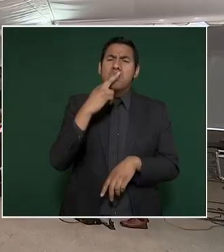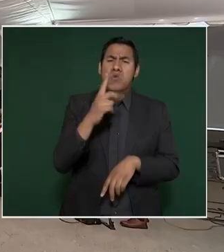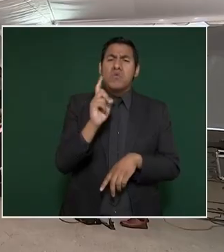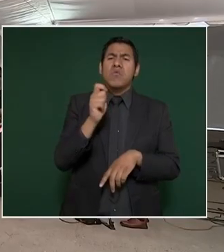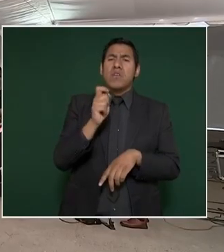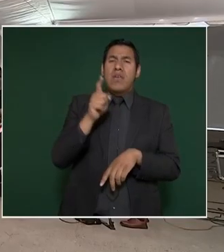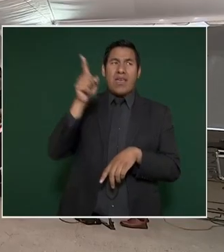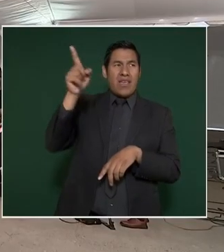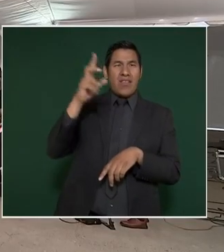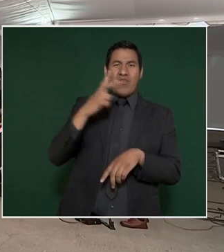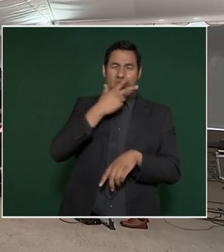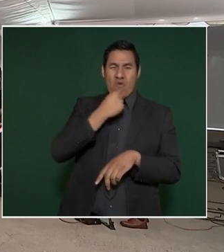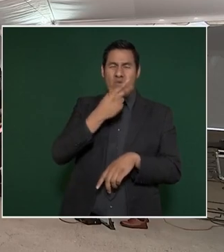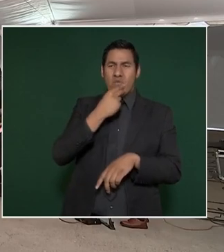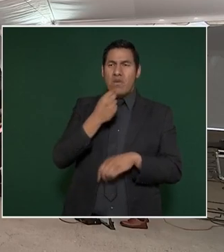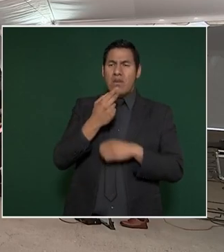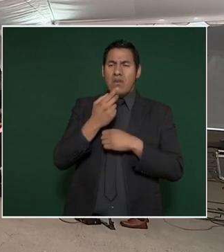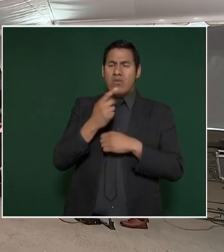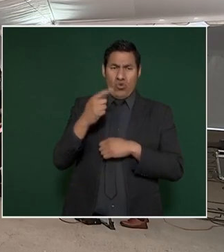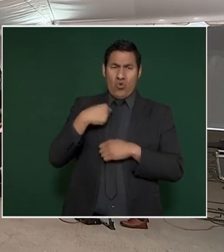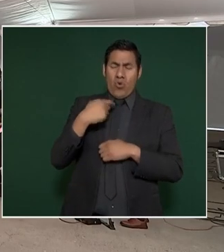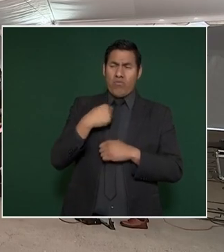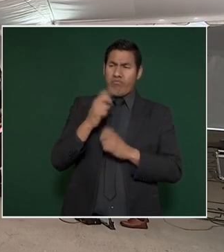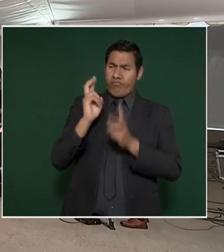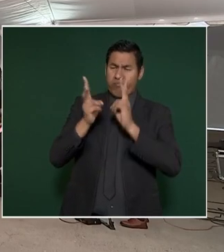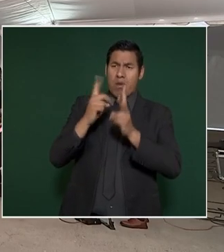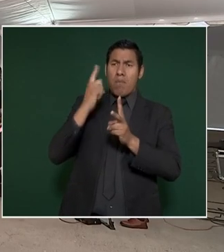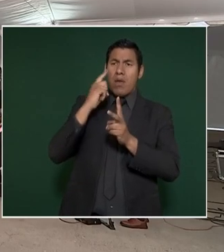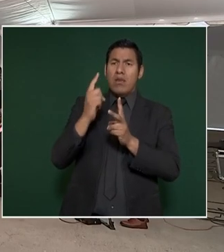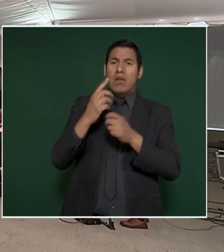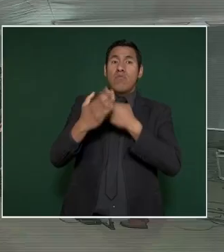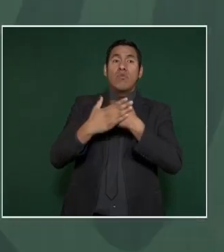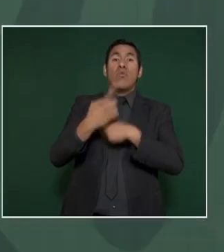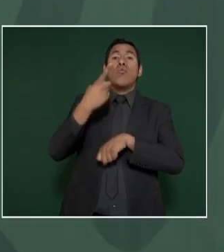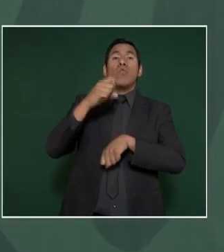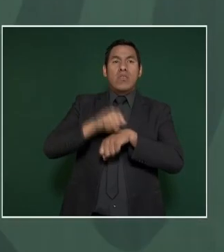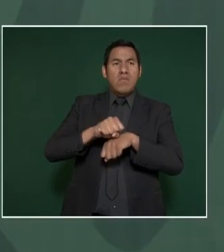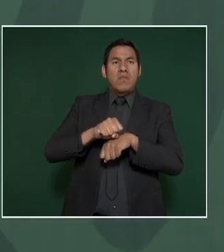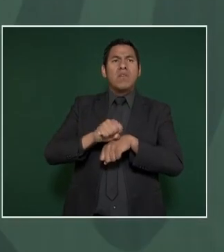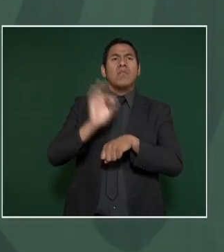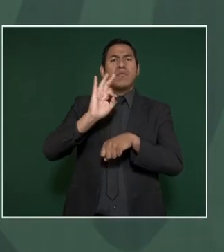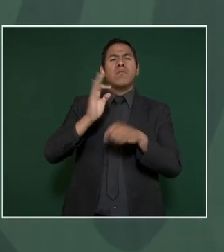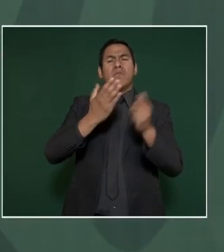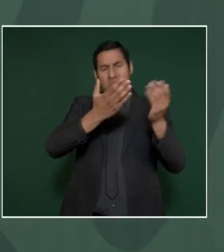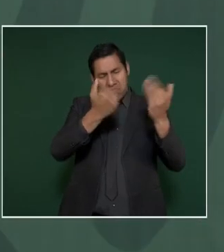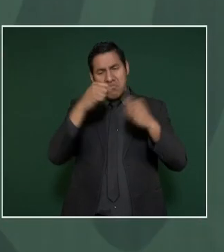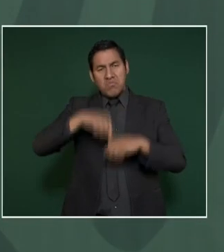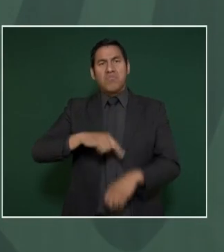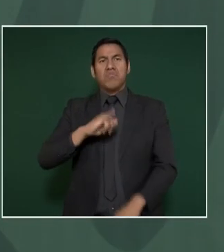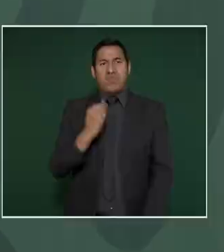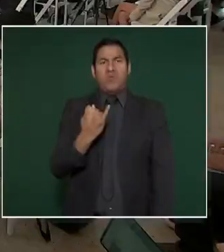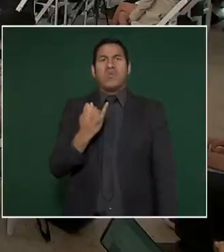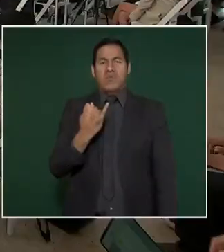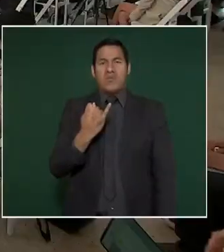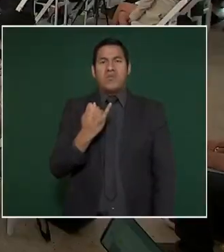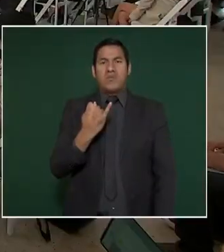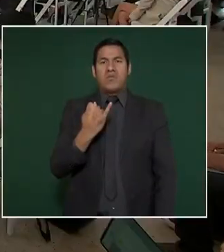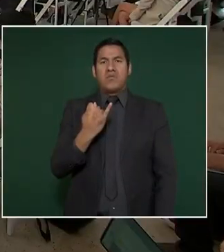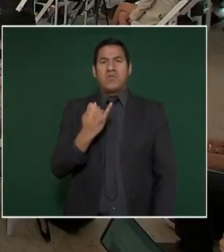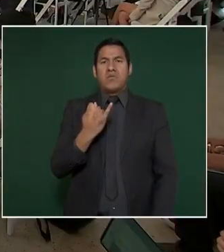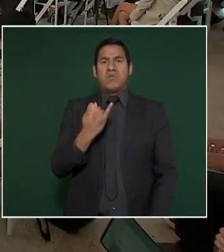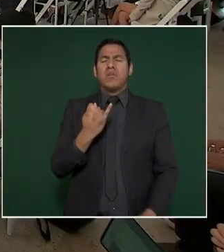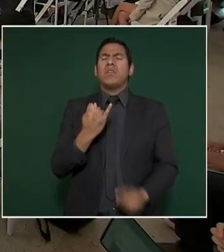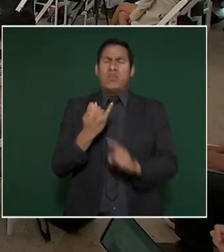Sandoval y este y viene en una semana aquí a Tijuana y que nos atienda a